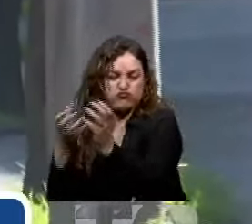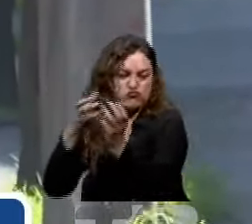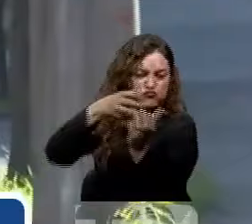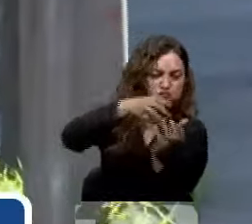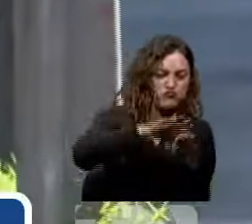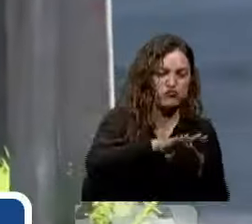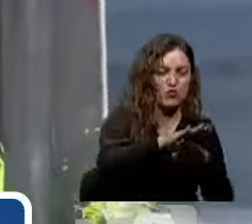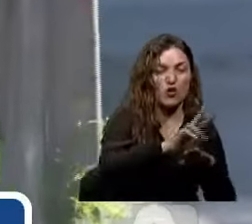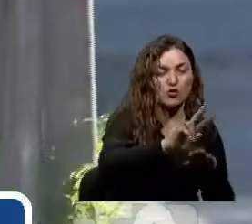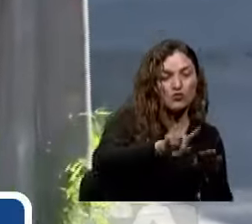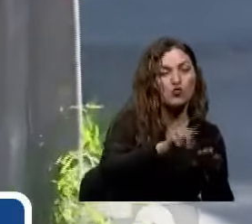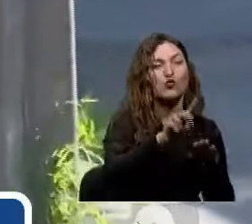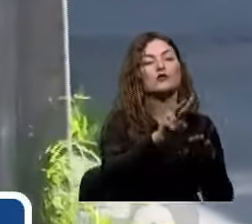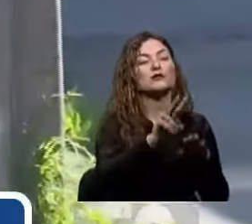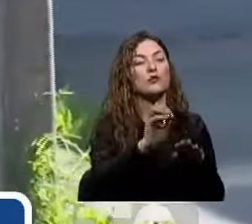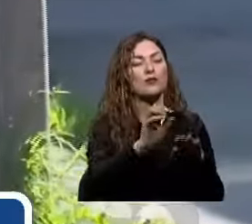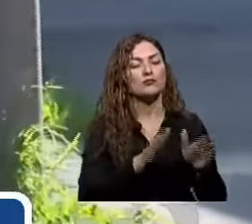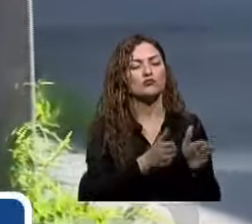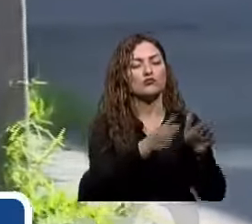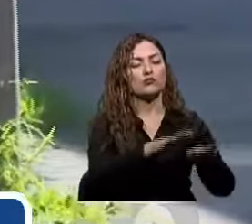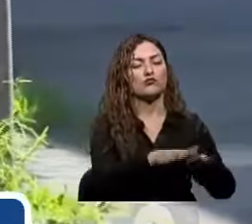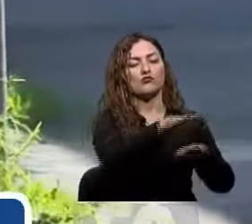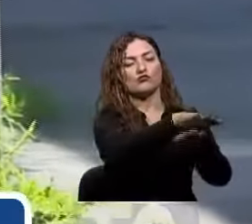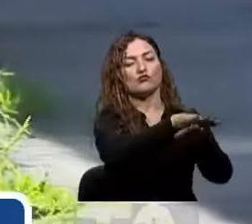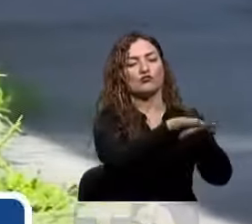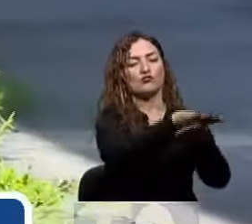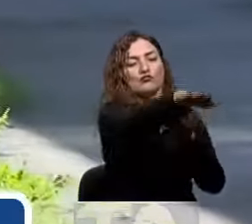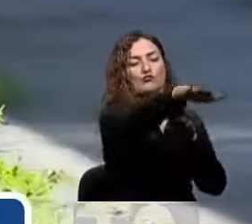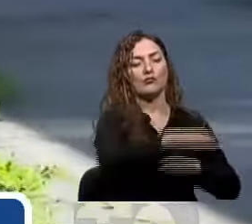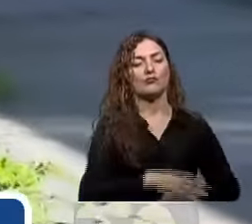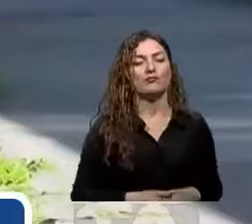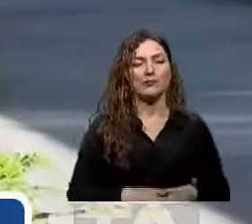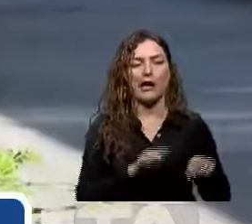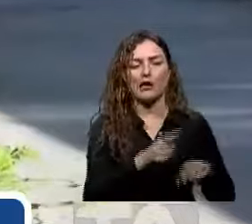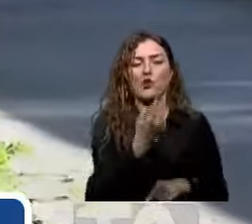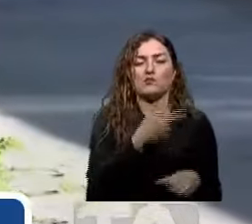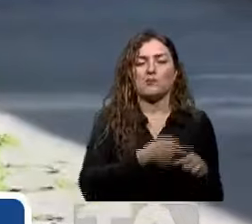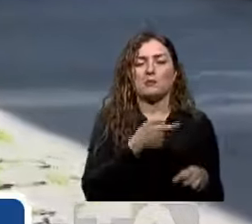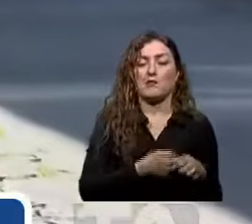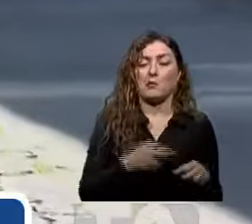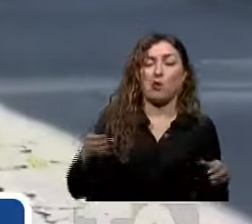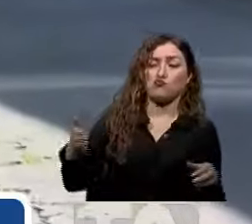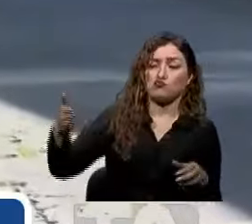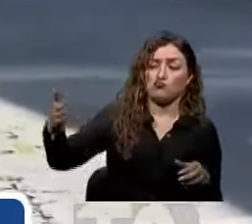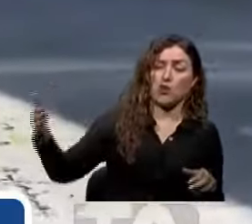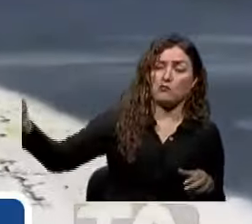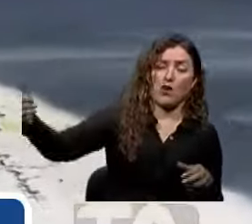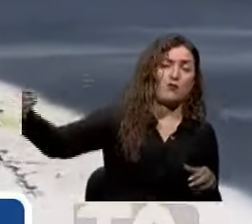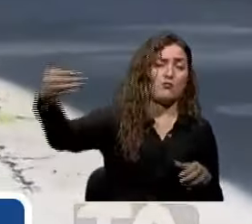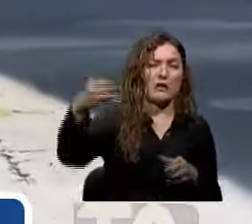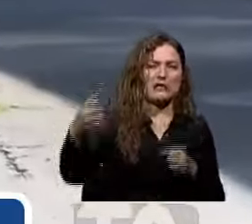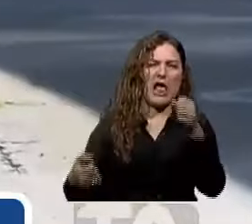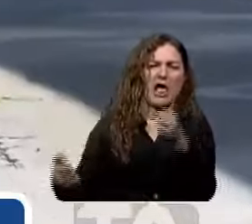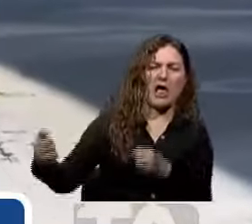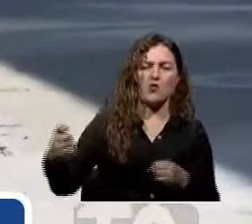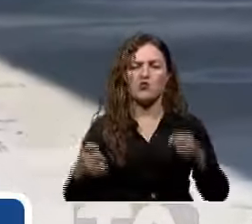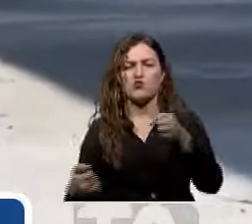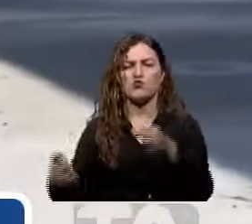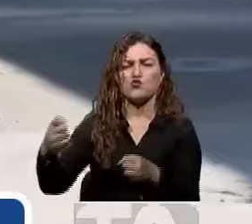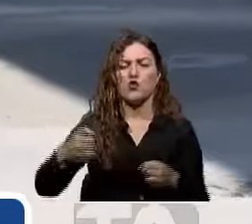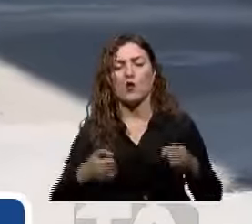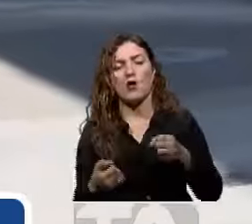esto es en la Diego de Almagro, pero hay muchas vías alternas que rodean esta zona y obviamente circulan bastantes vehículos. ¿Cuáles son